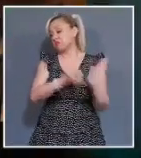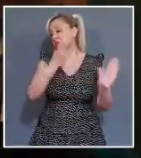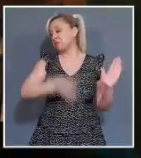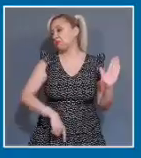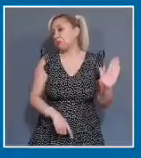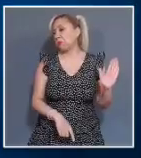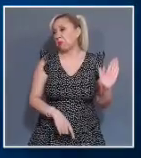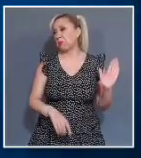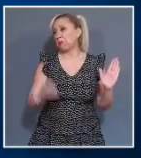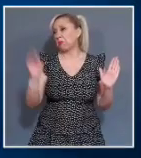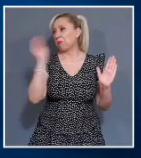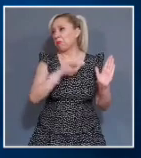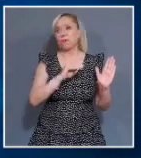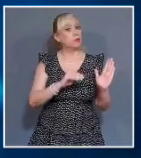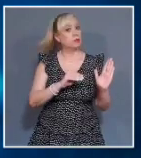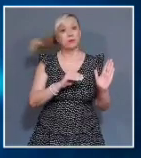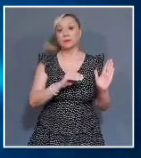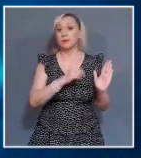justicia.